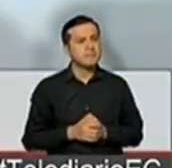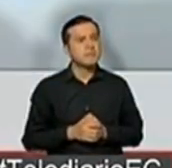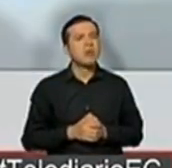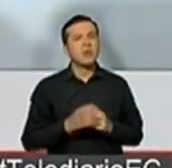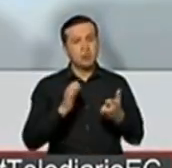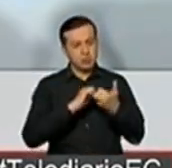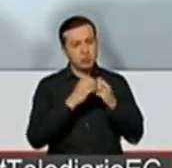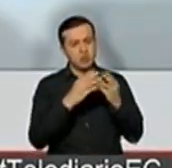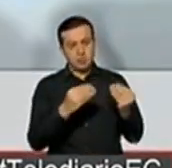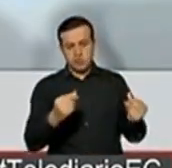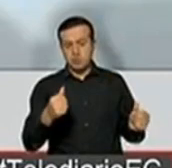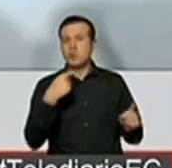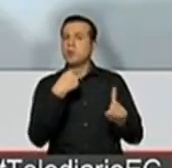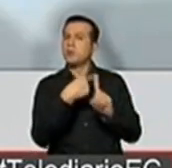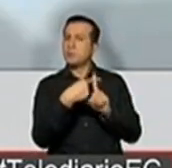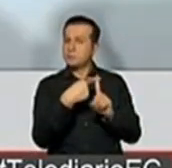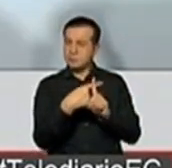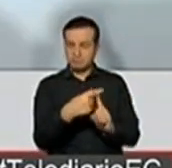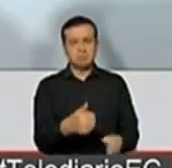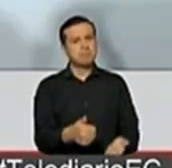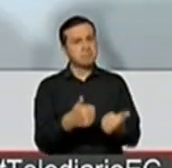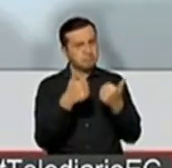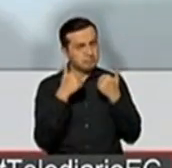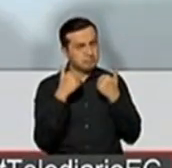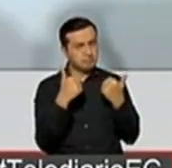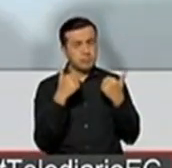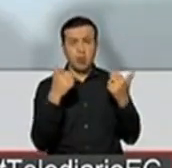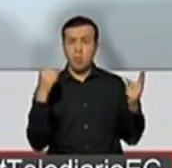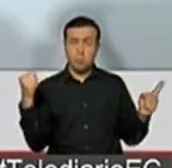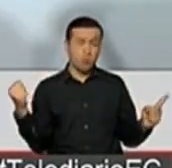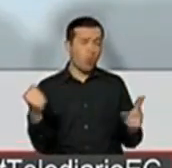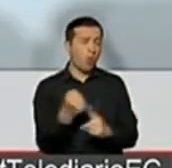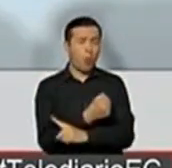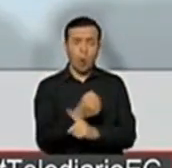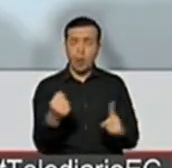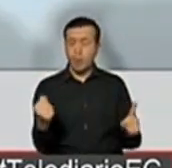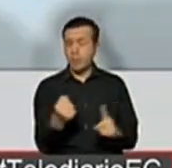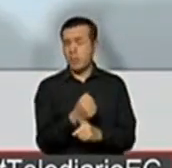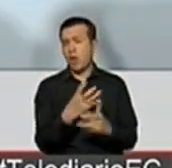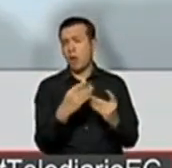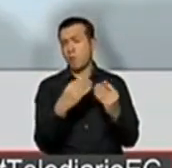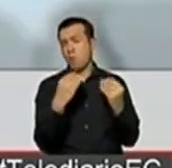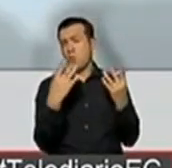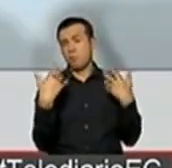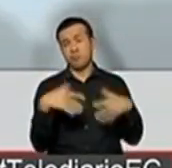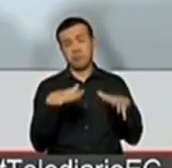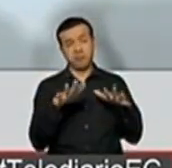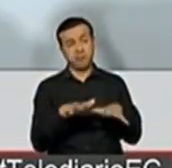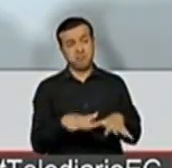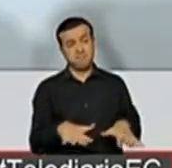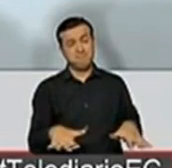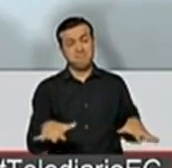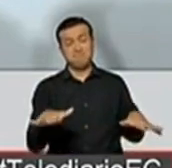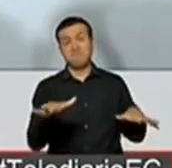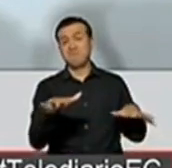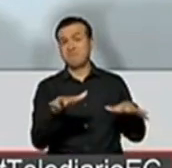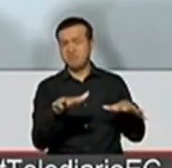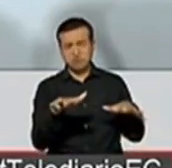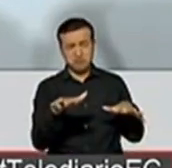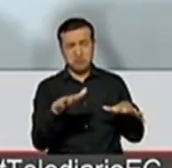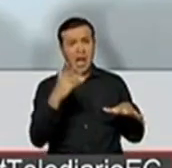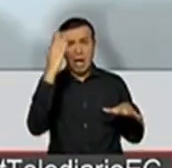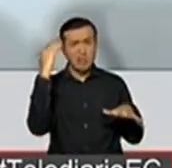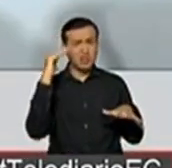solución positiva. El nivel de violencia, de conflictividad al que se llegó es nunca